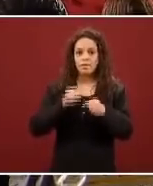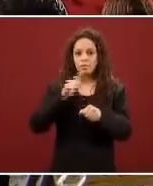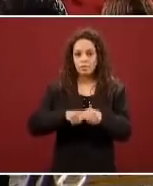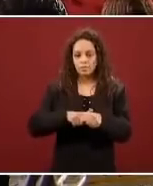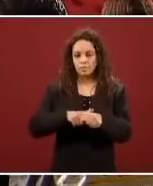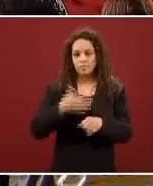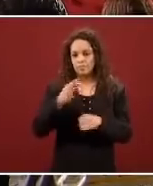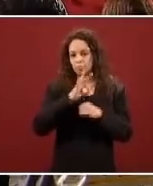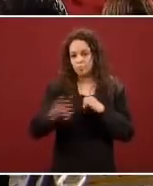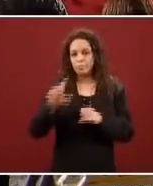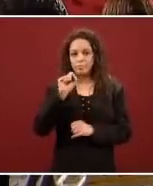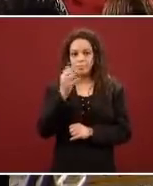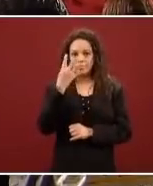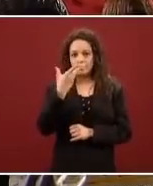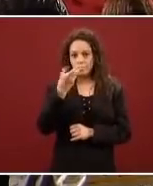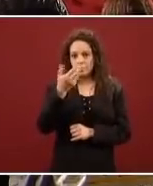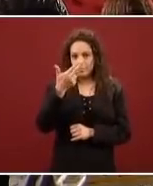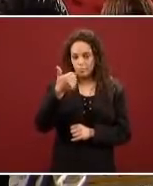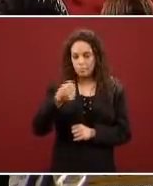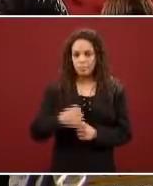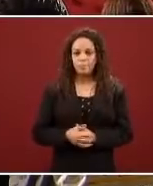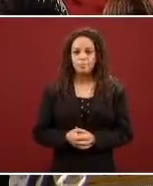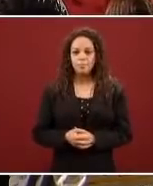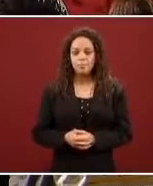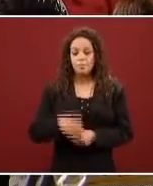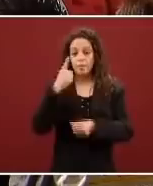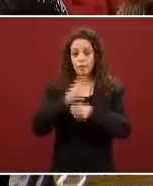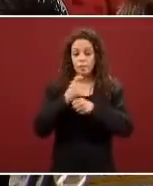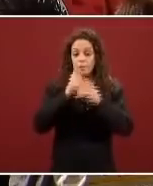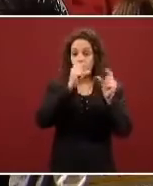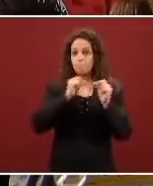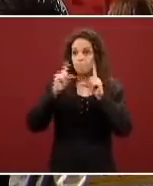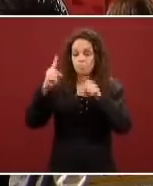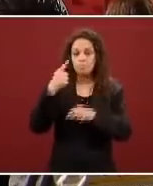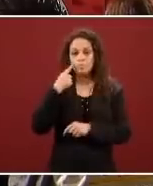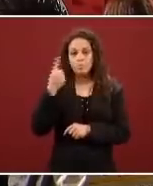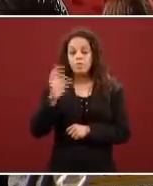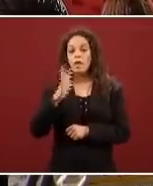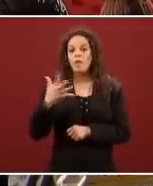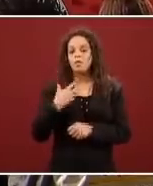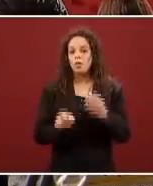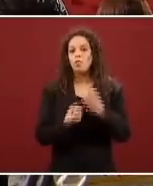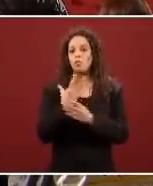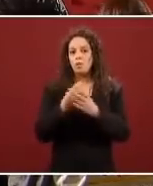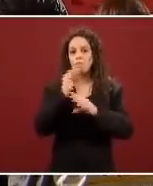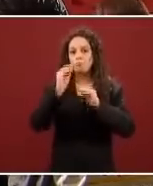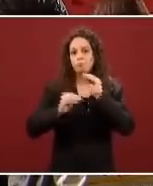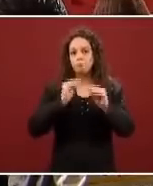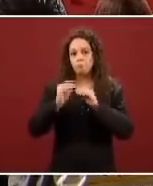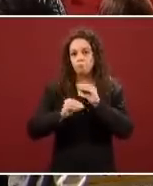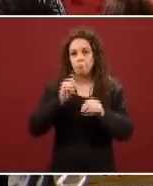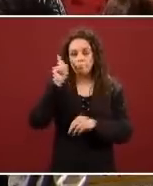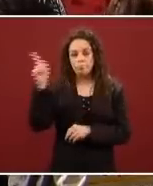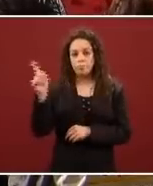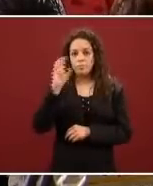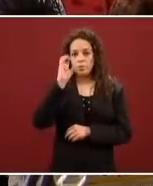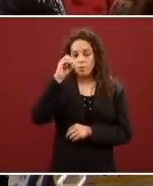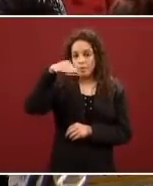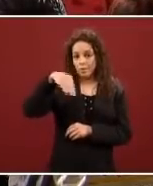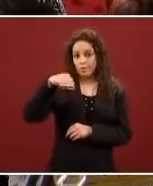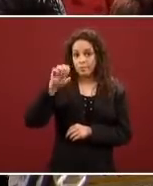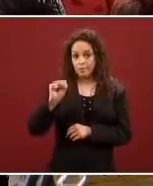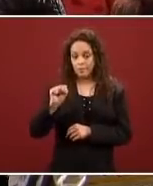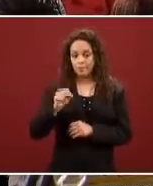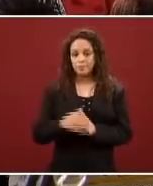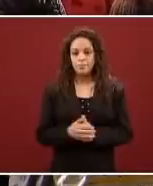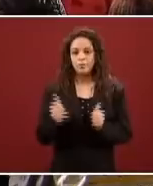24 horas. En la primera diapositiva, el día de hoy sí tuvimos actualización por parte de la Organización Mundial de la Salud en relación